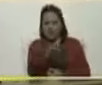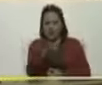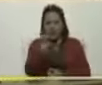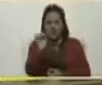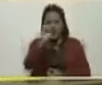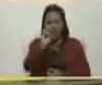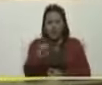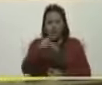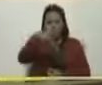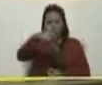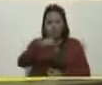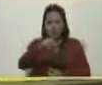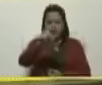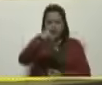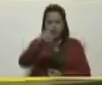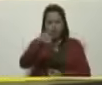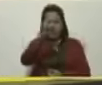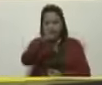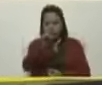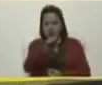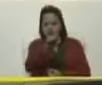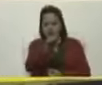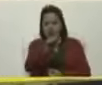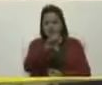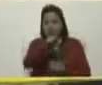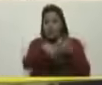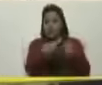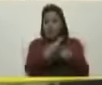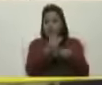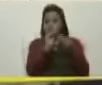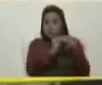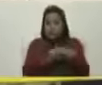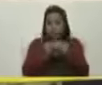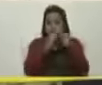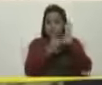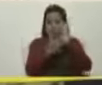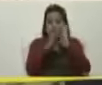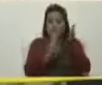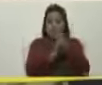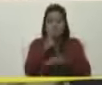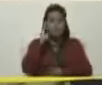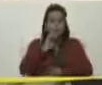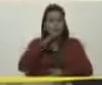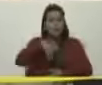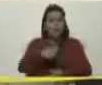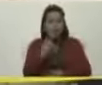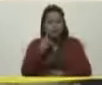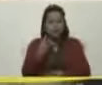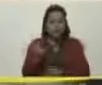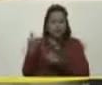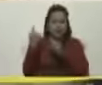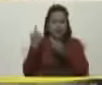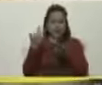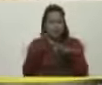después desarrolla un conjunto de obras de Bolívar. Así que pudiéramos decir que esta obra es